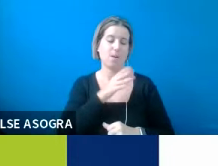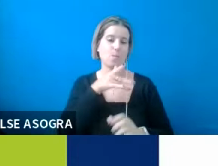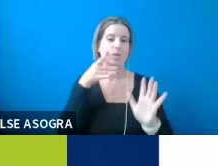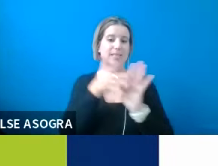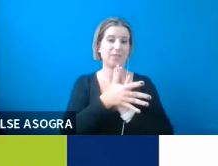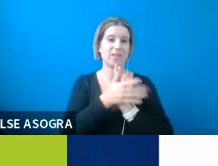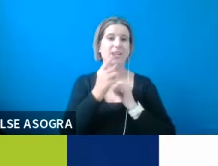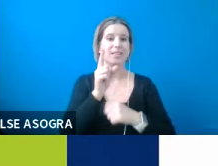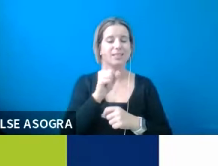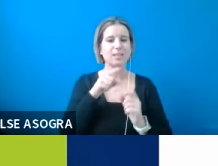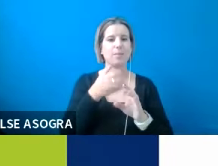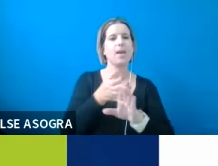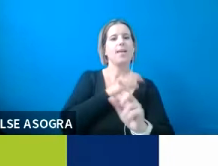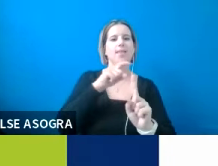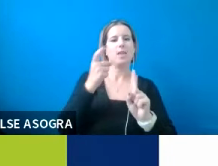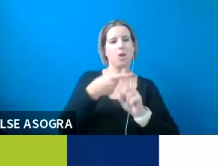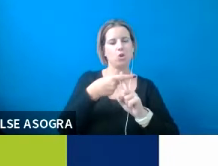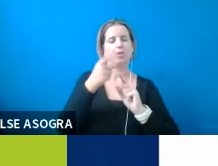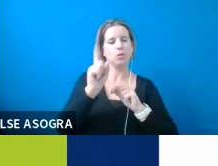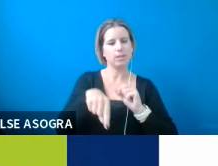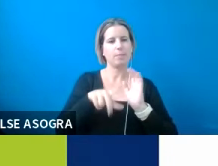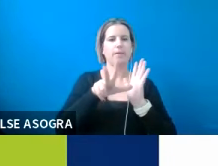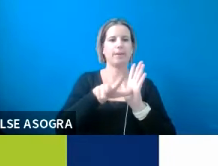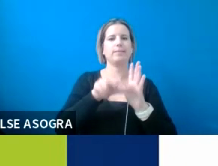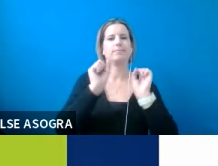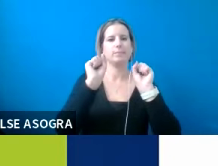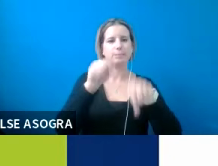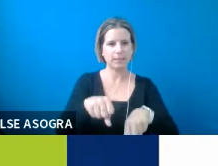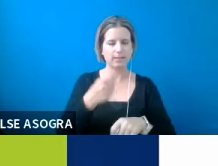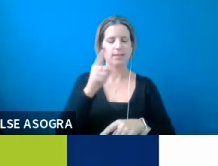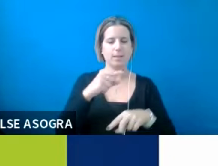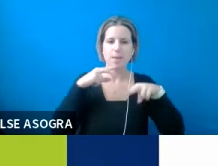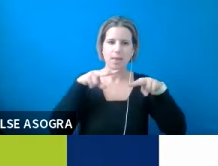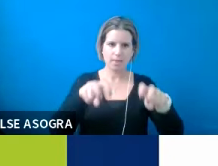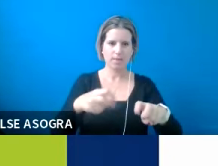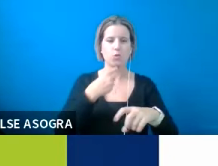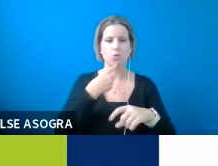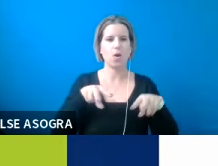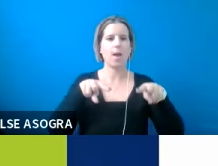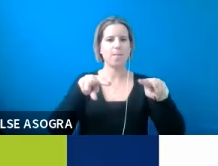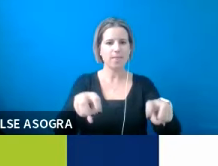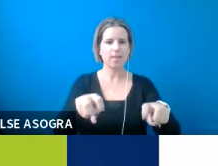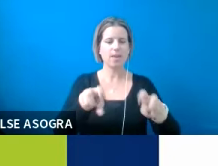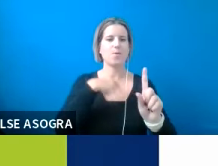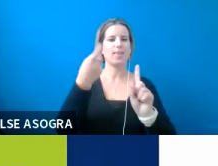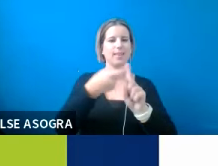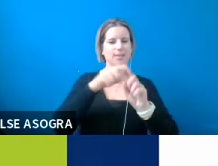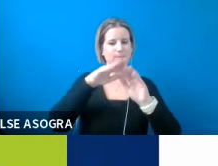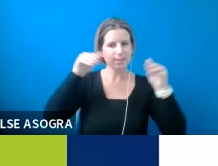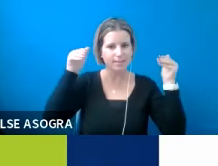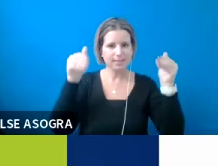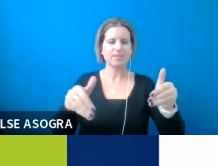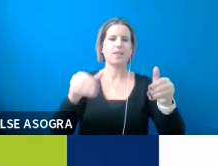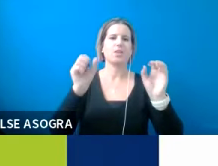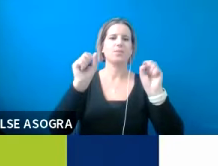se retrase el diagnóstico en muchos casos y como hemos dicho al principio también el diagnóstico la intervención tardía